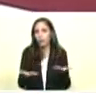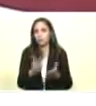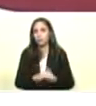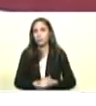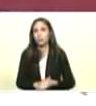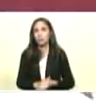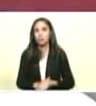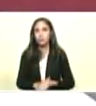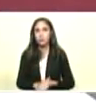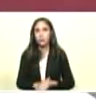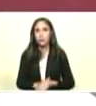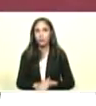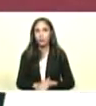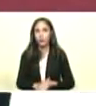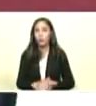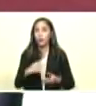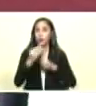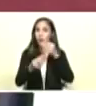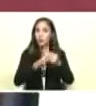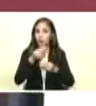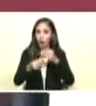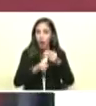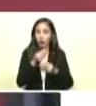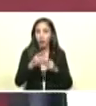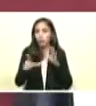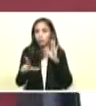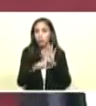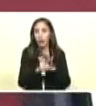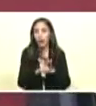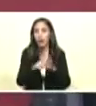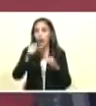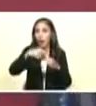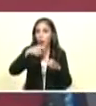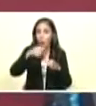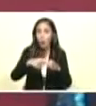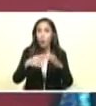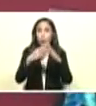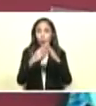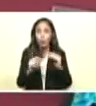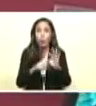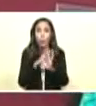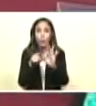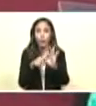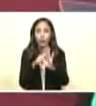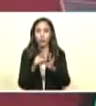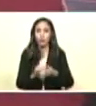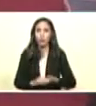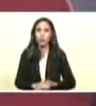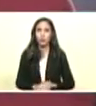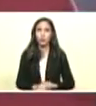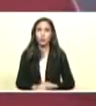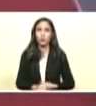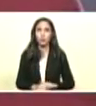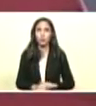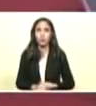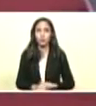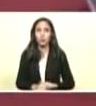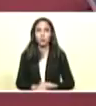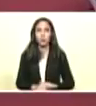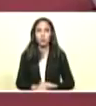cajas de ahorro sean autorizadas por ley, por decreto presidencial y por ley, para poder